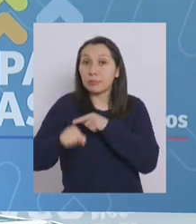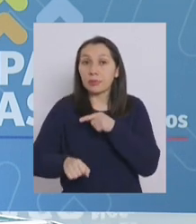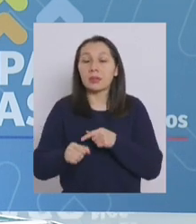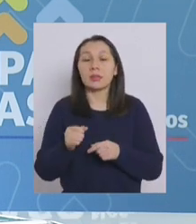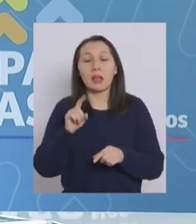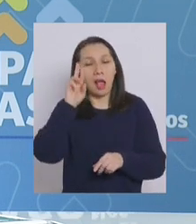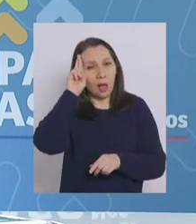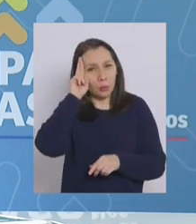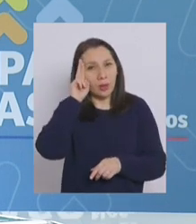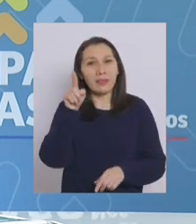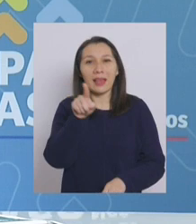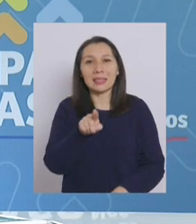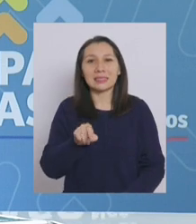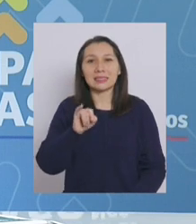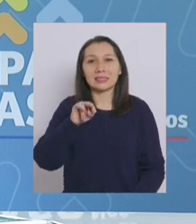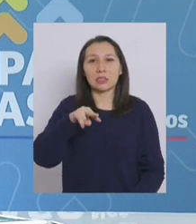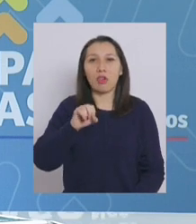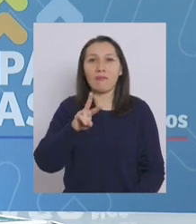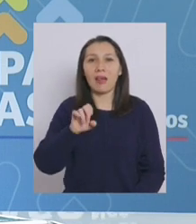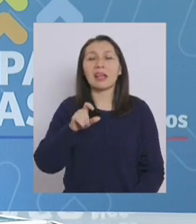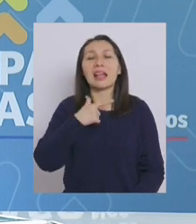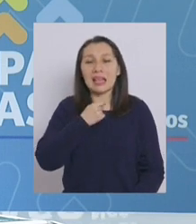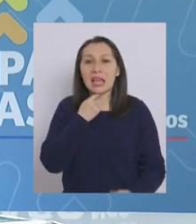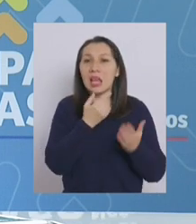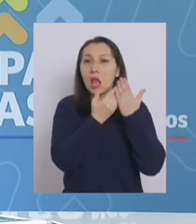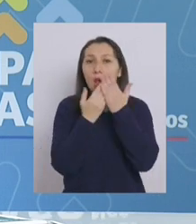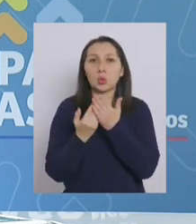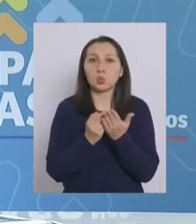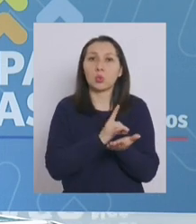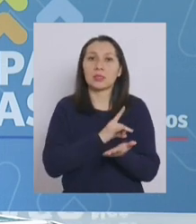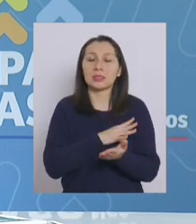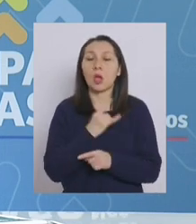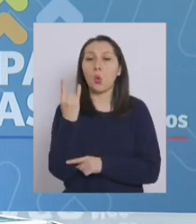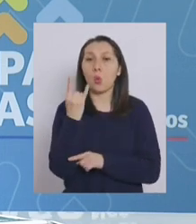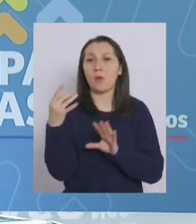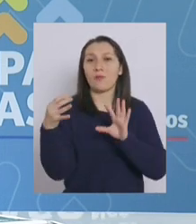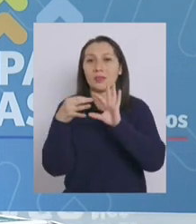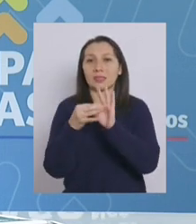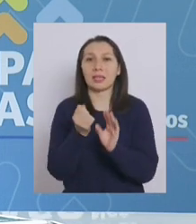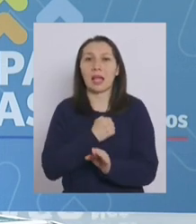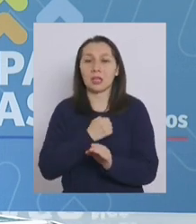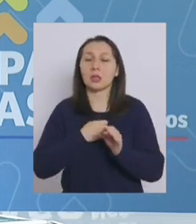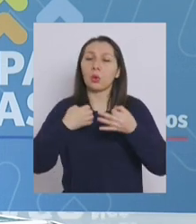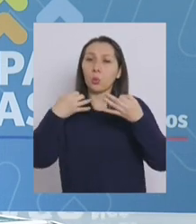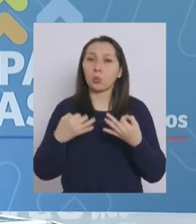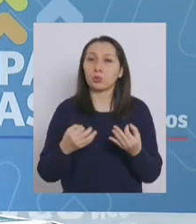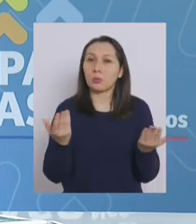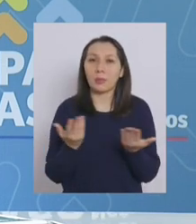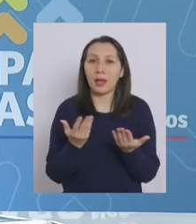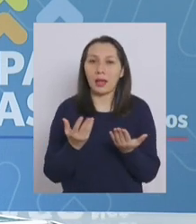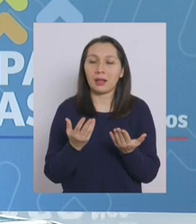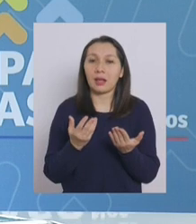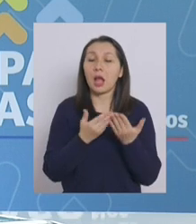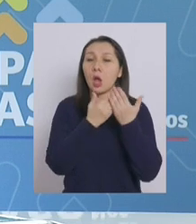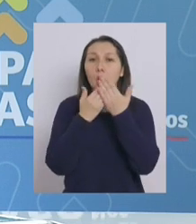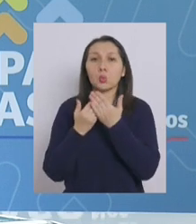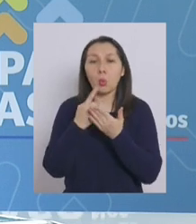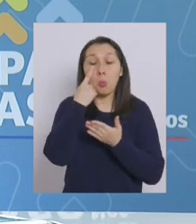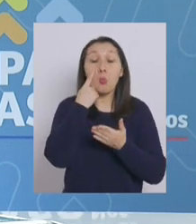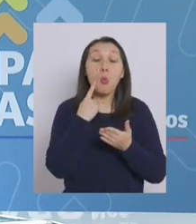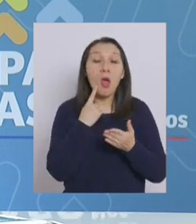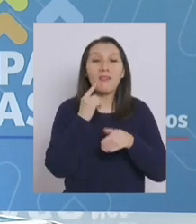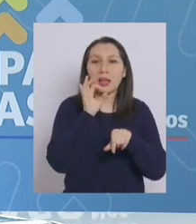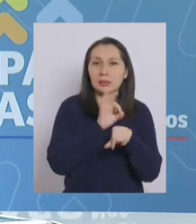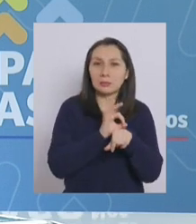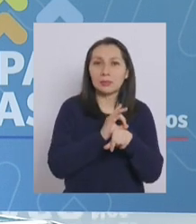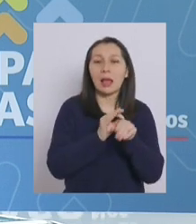Sinovac sí quiere hacer un estudio en Chile con la Universidad Católica, justamente para un estudio en fase clínica